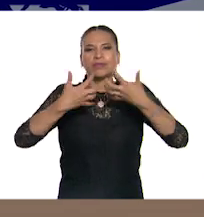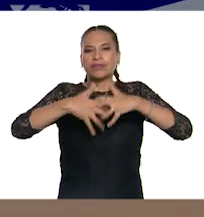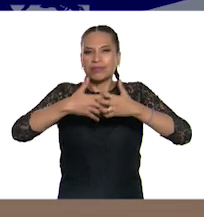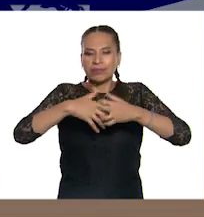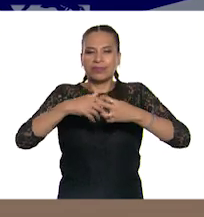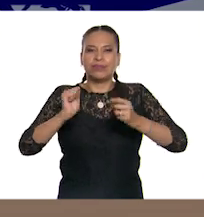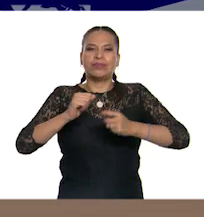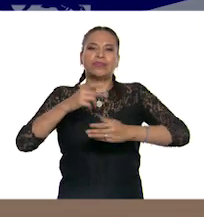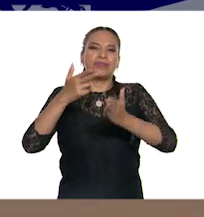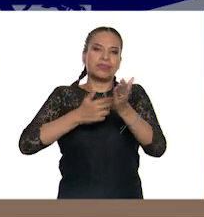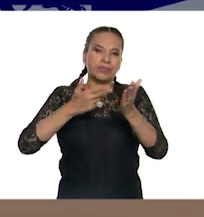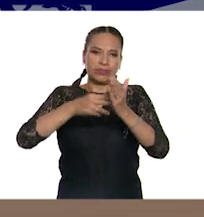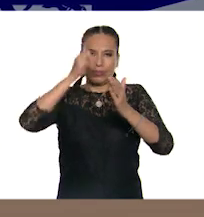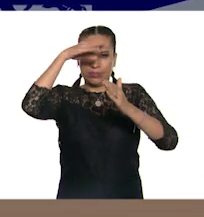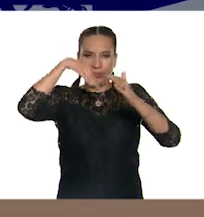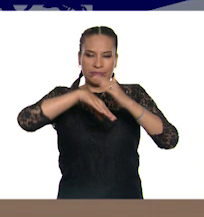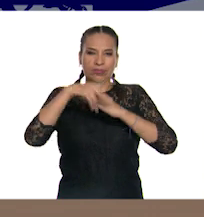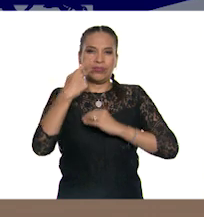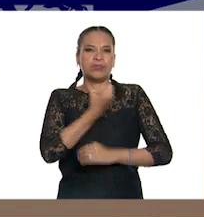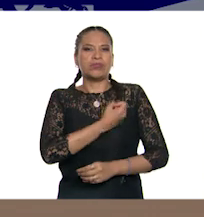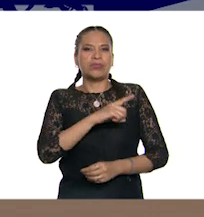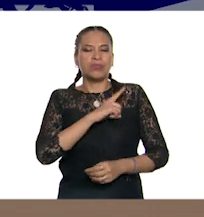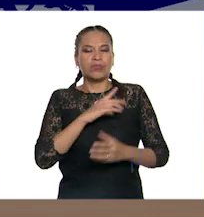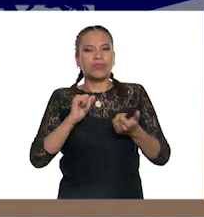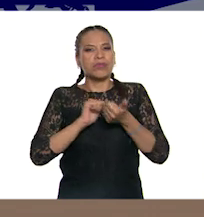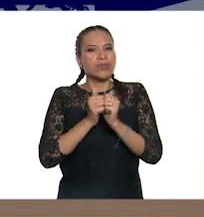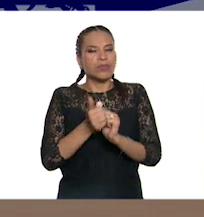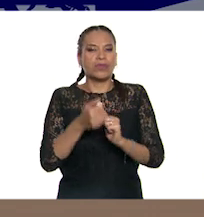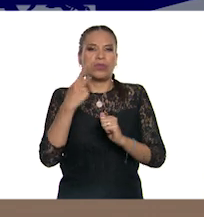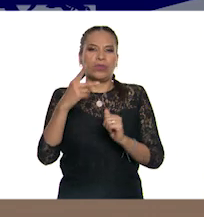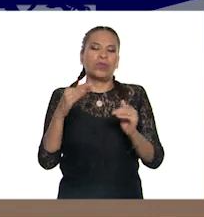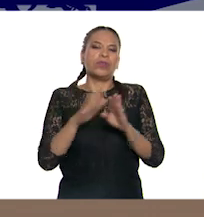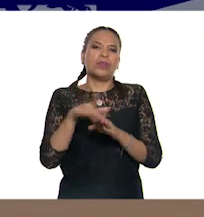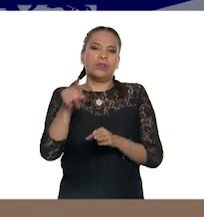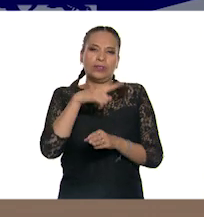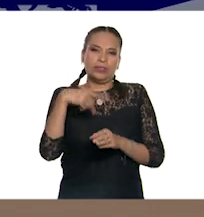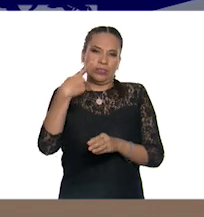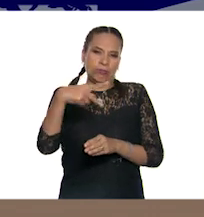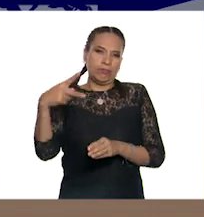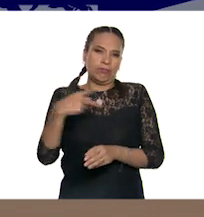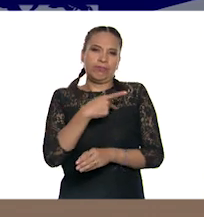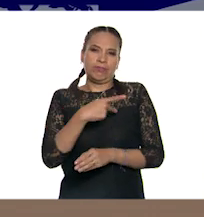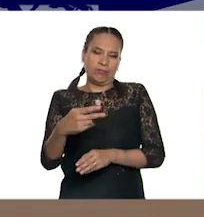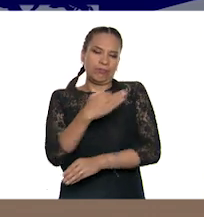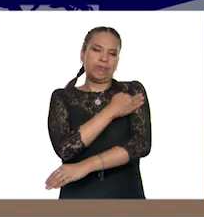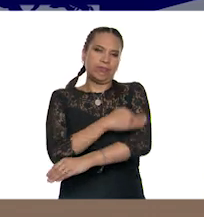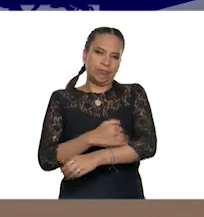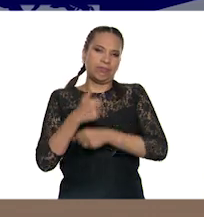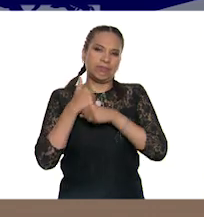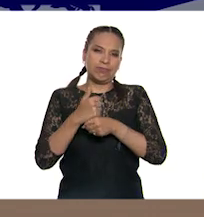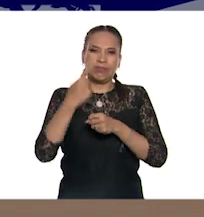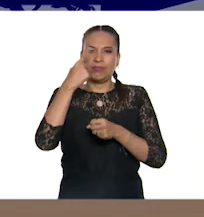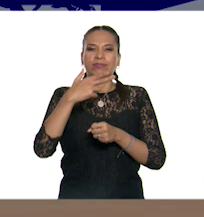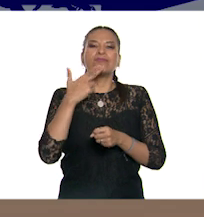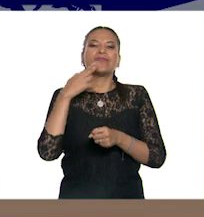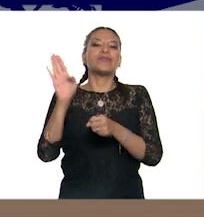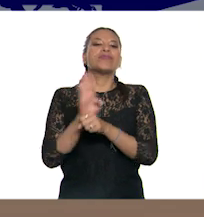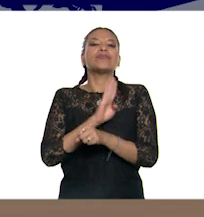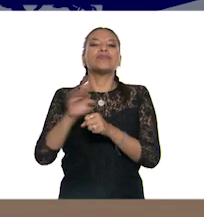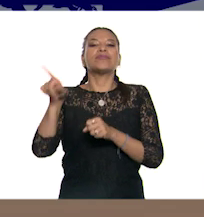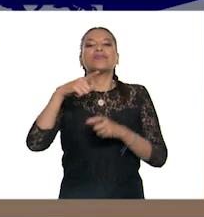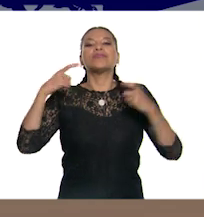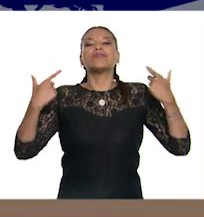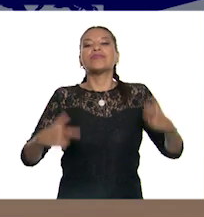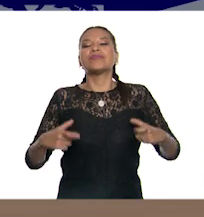taller, en la mina, dando su salud, su porvenir y el porvenir de sus pobres familias en provecho de los